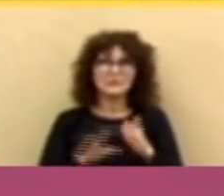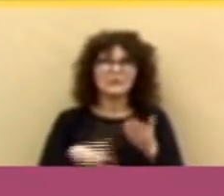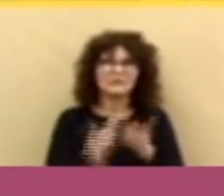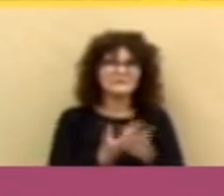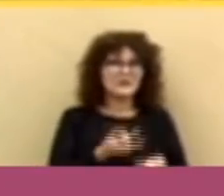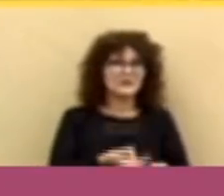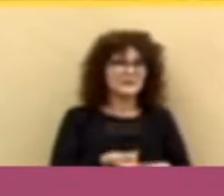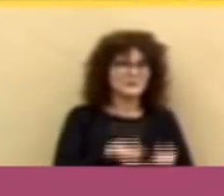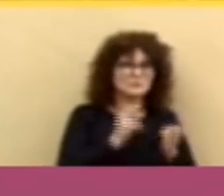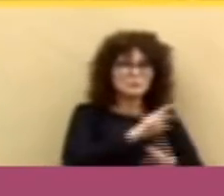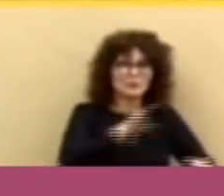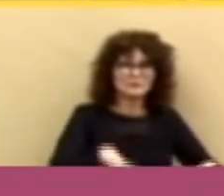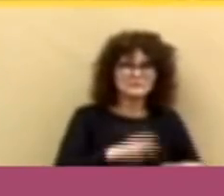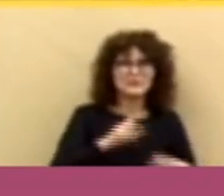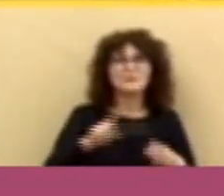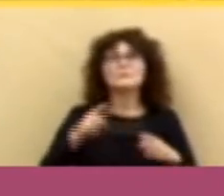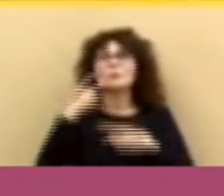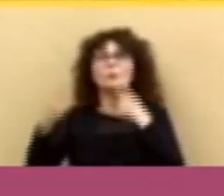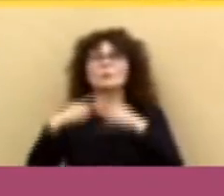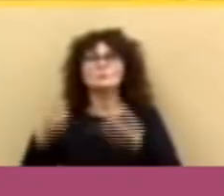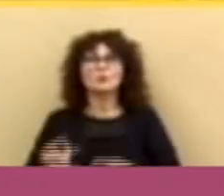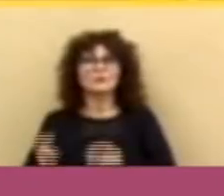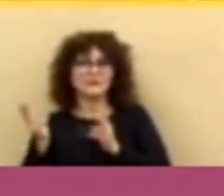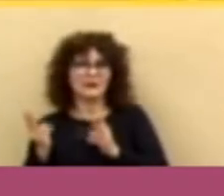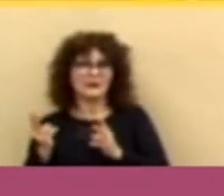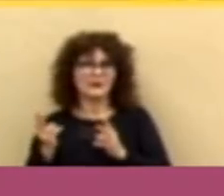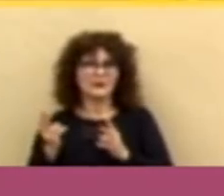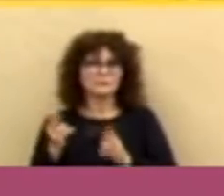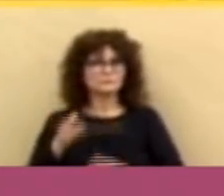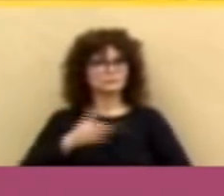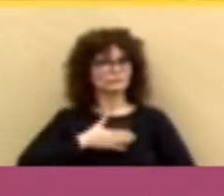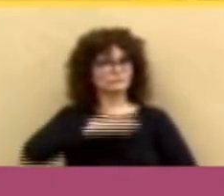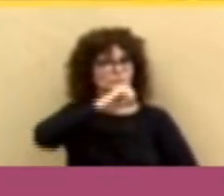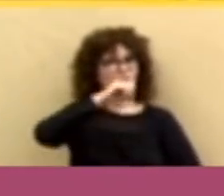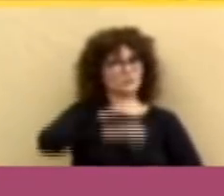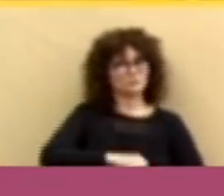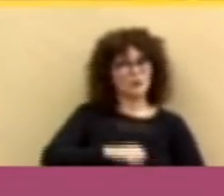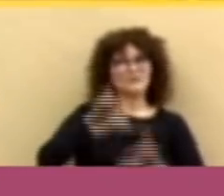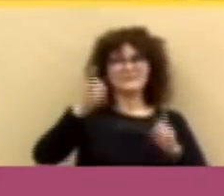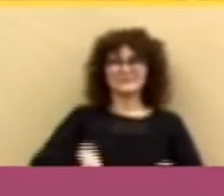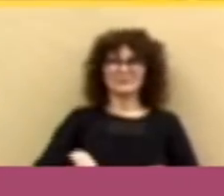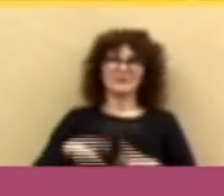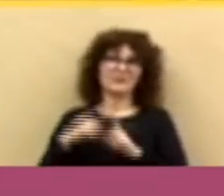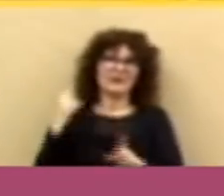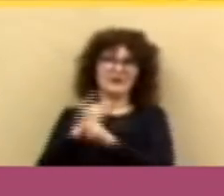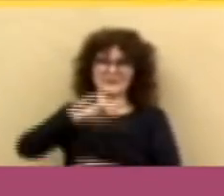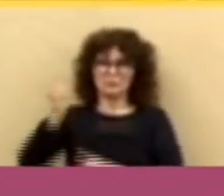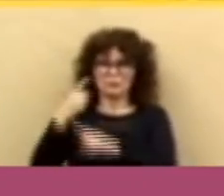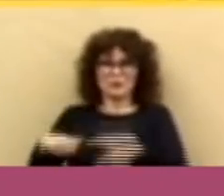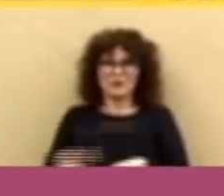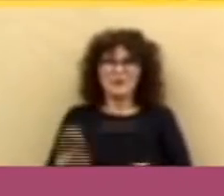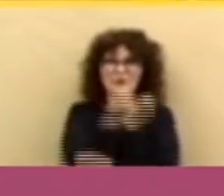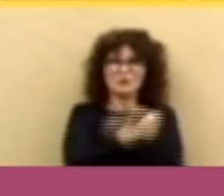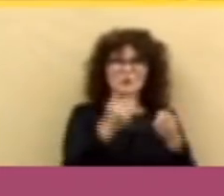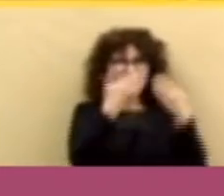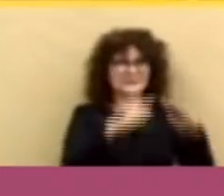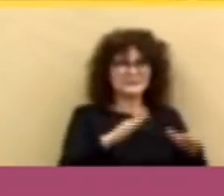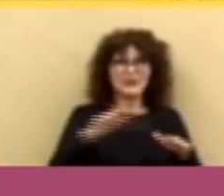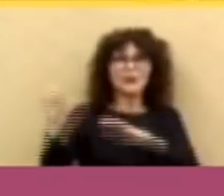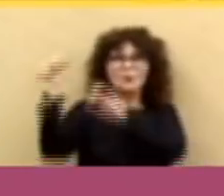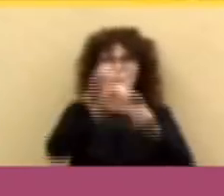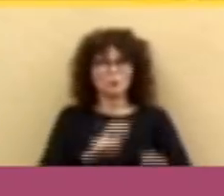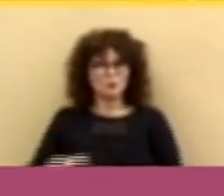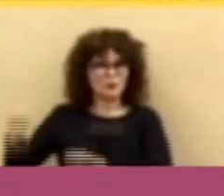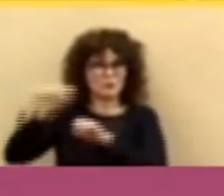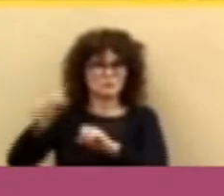populismo antiliberal, entre el patriotismo integrador y el antipluralismo, entre la economía abierta y el proteccionismo autárquico,